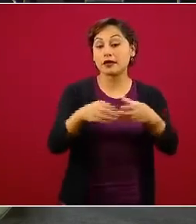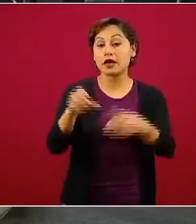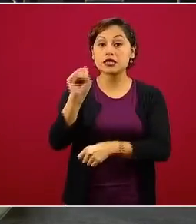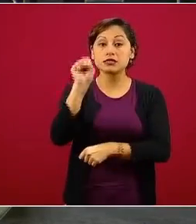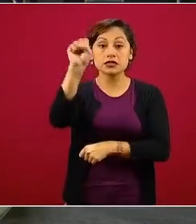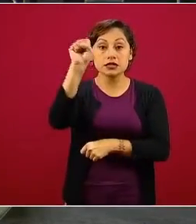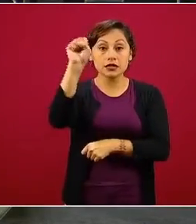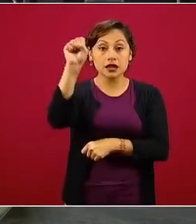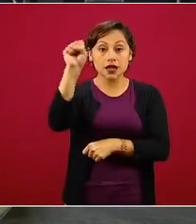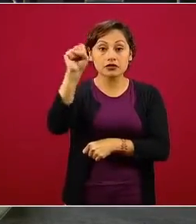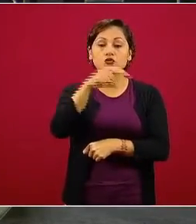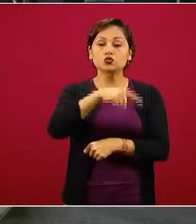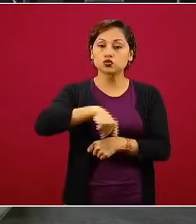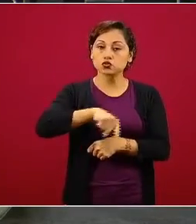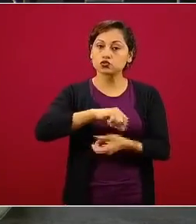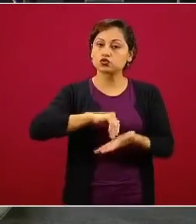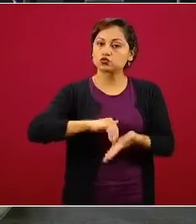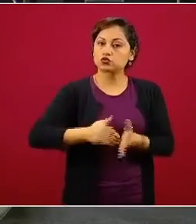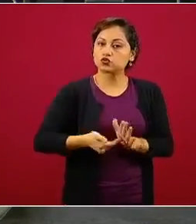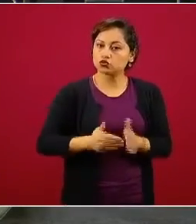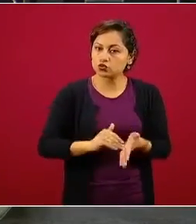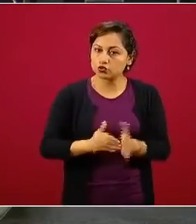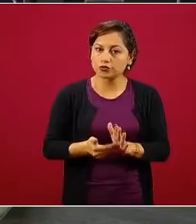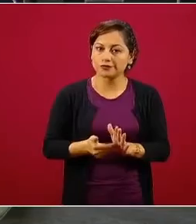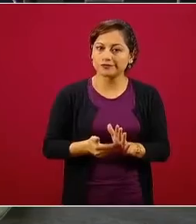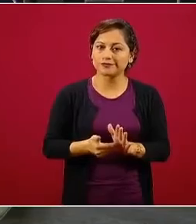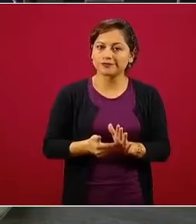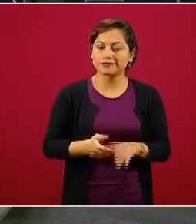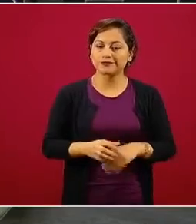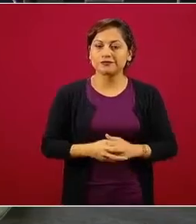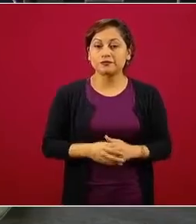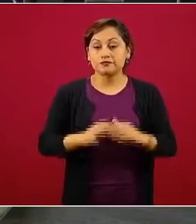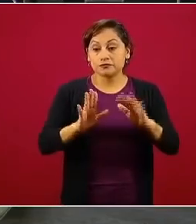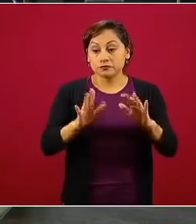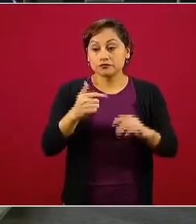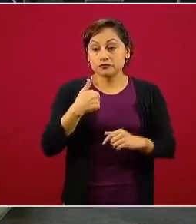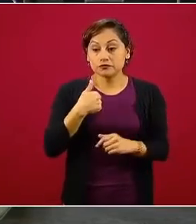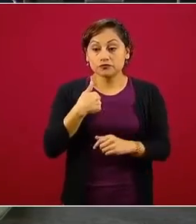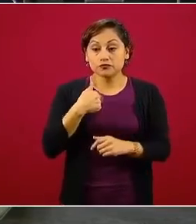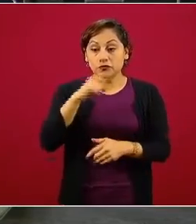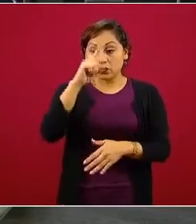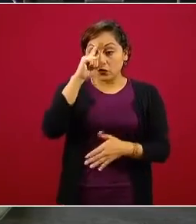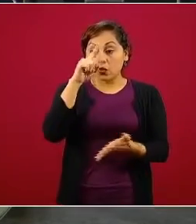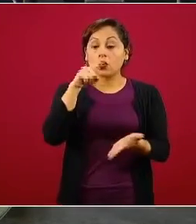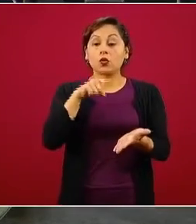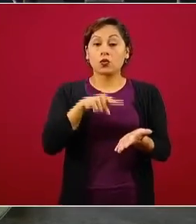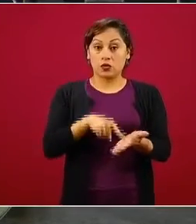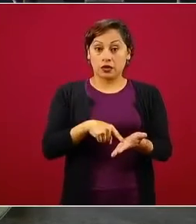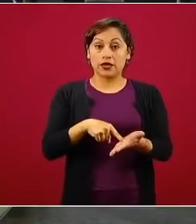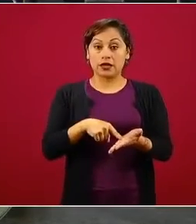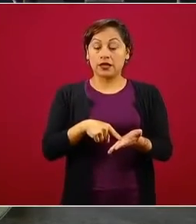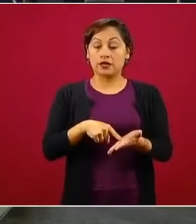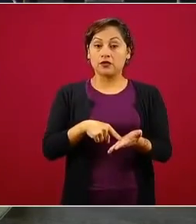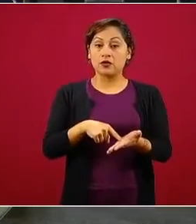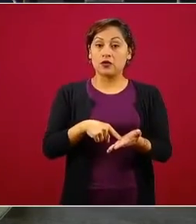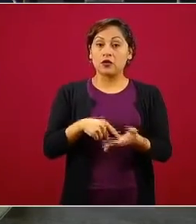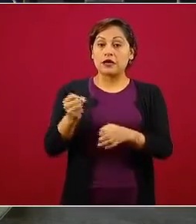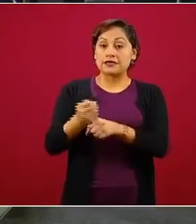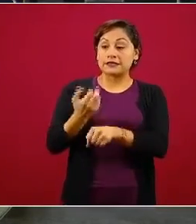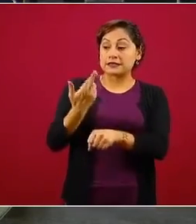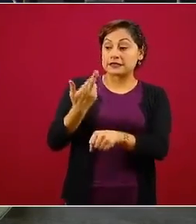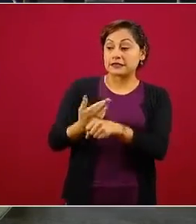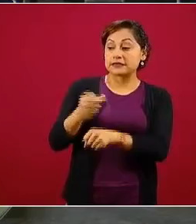asunto. Y si bien, insisto, yo creo que la Secretaría de Marina no es de otro país o de otro